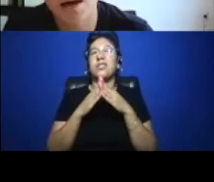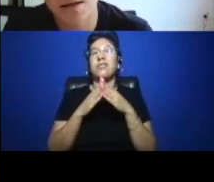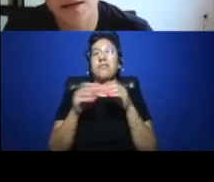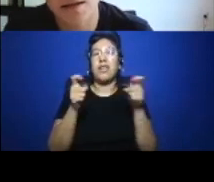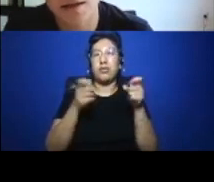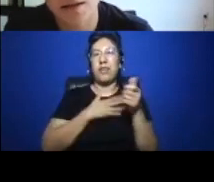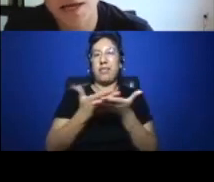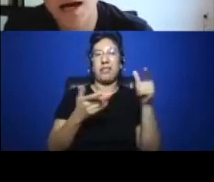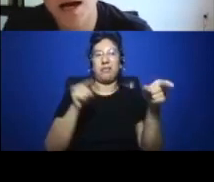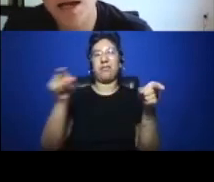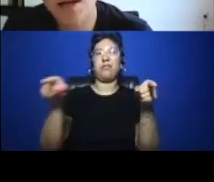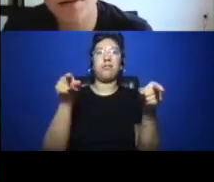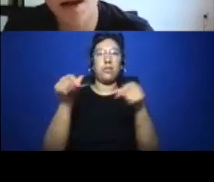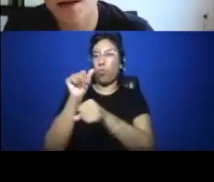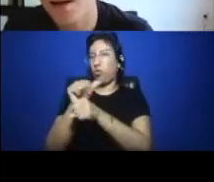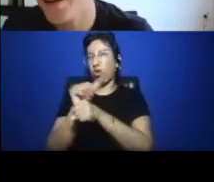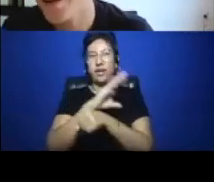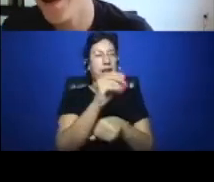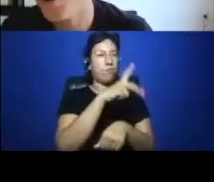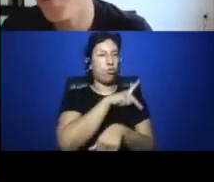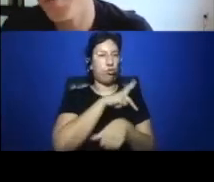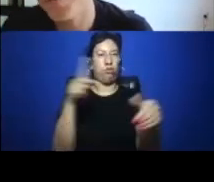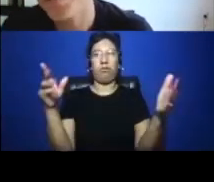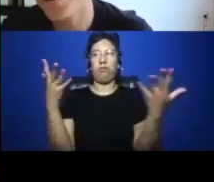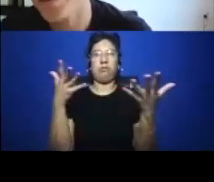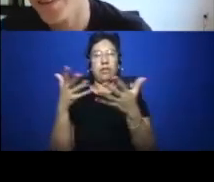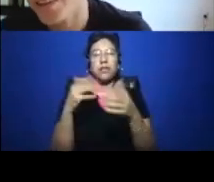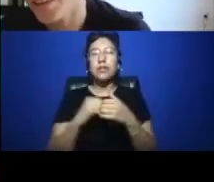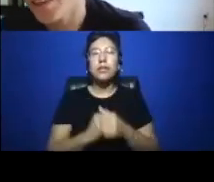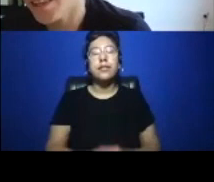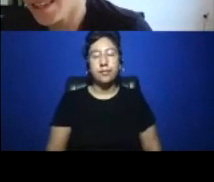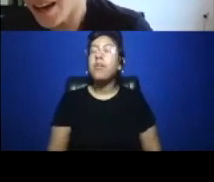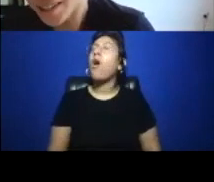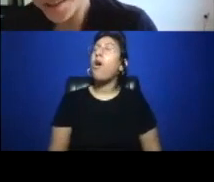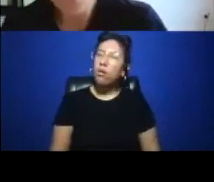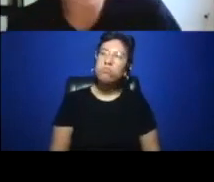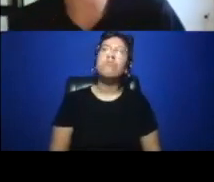cosas en diferentes aparatos. Sí, sí, entiendo.